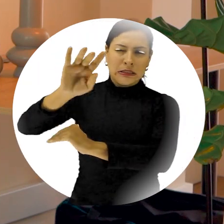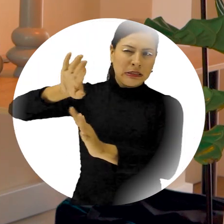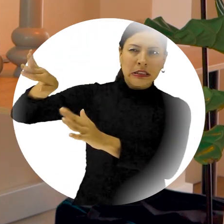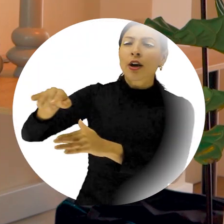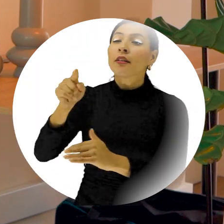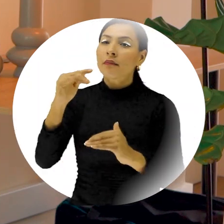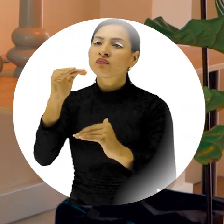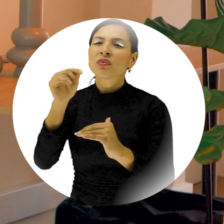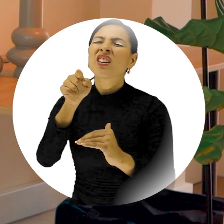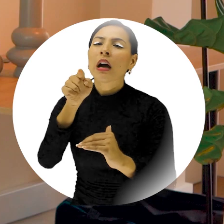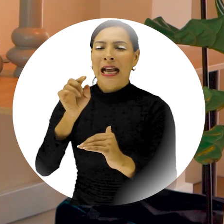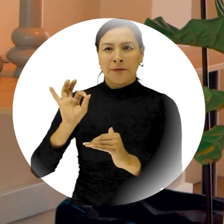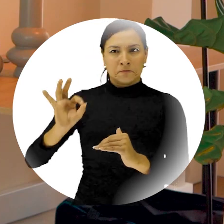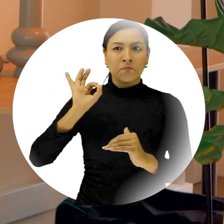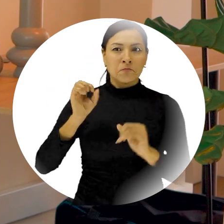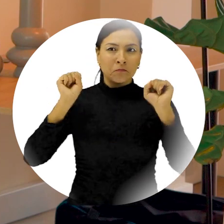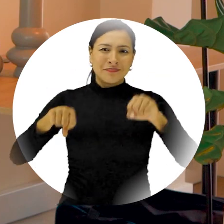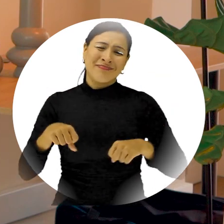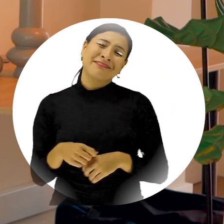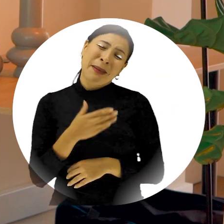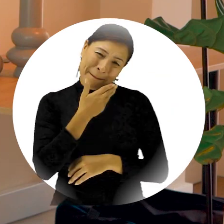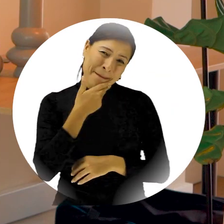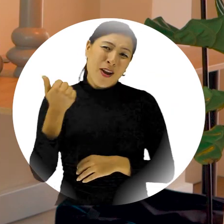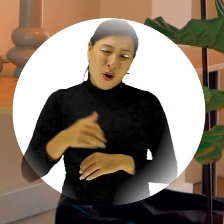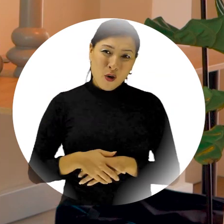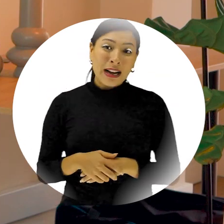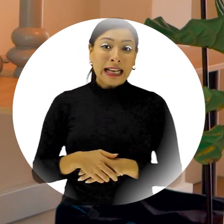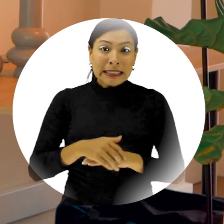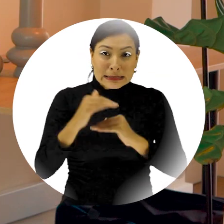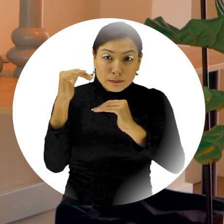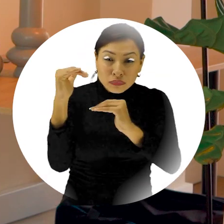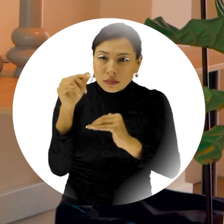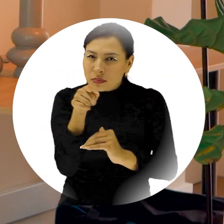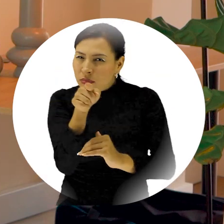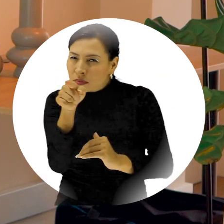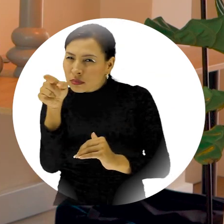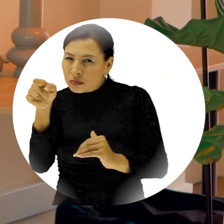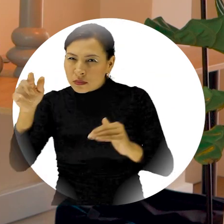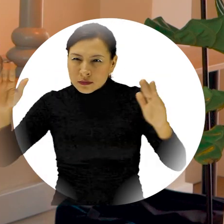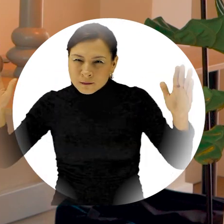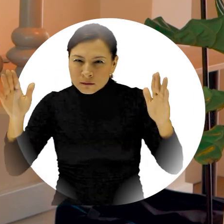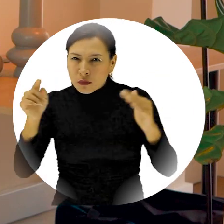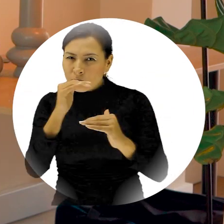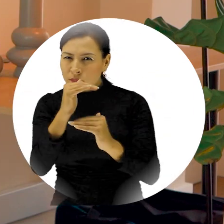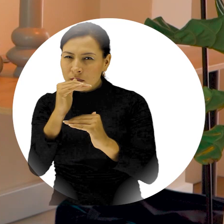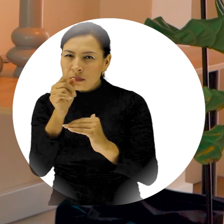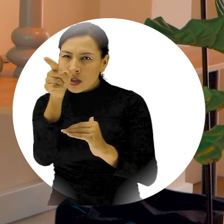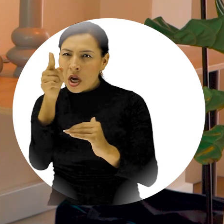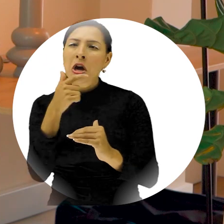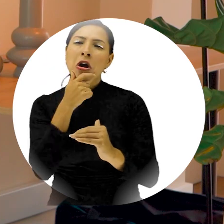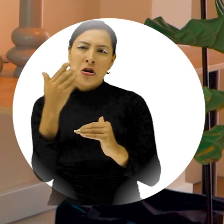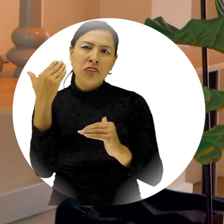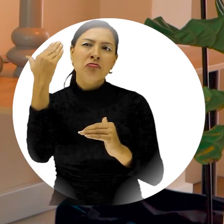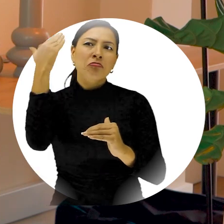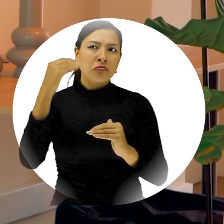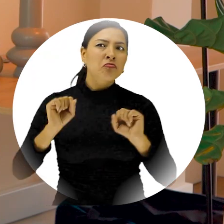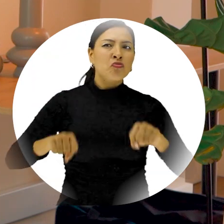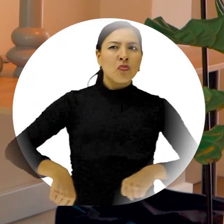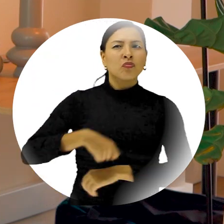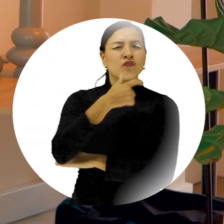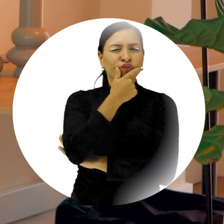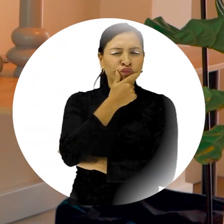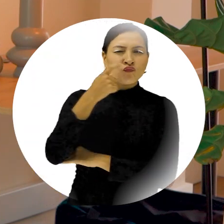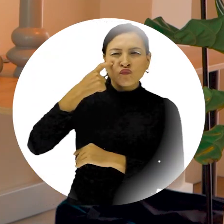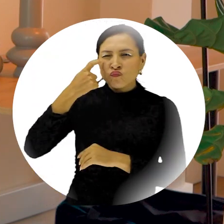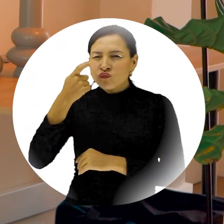tantas opciones que se bloquea y no sabe cuál es la mejor o por cuál irse. Así que delimitarlo con un presupuesto es como una de las primeras